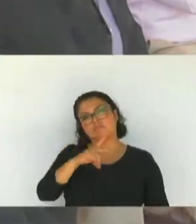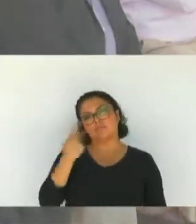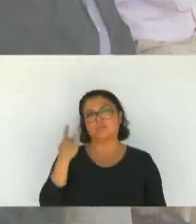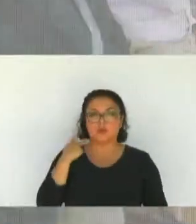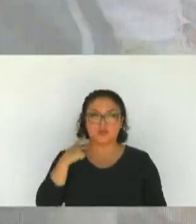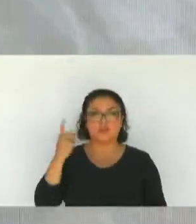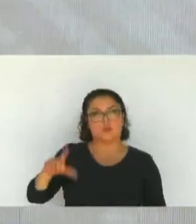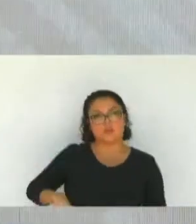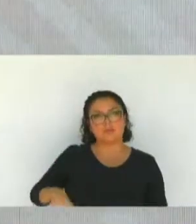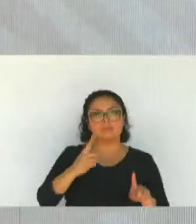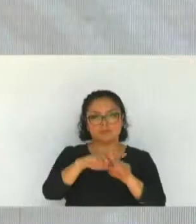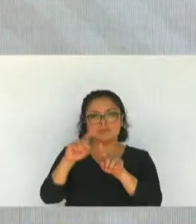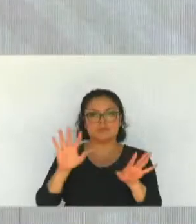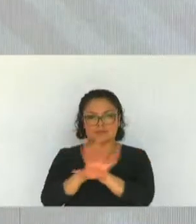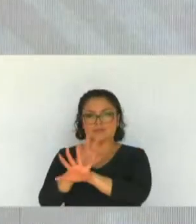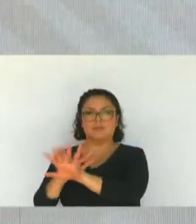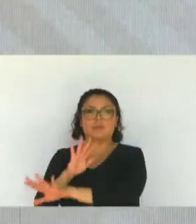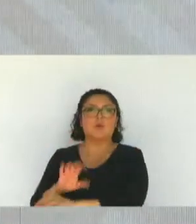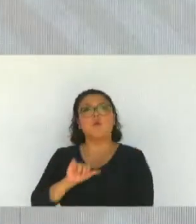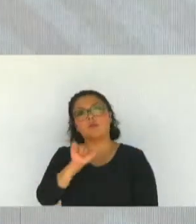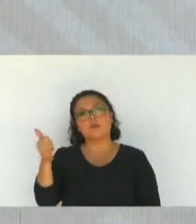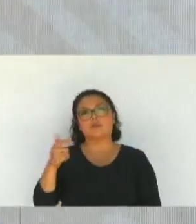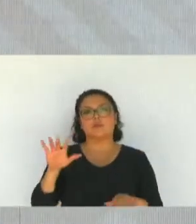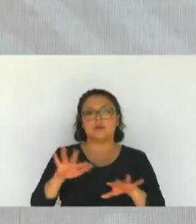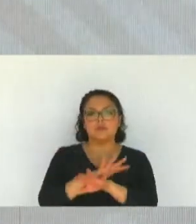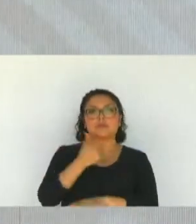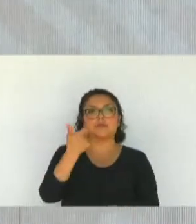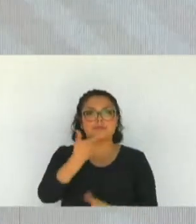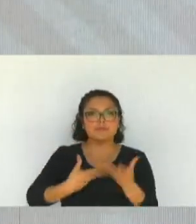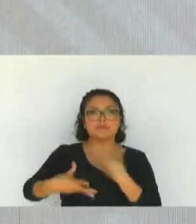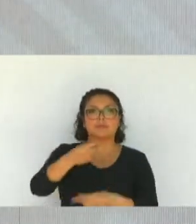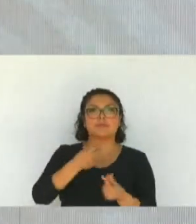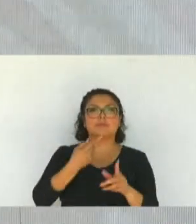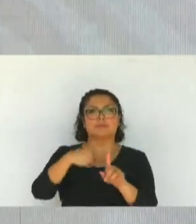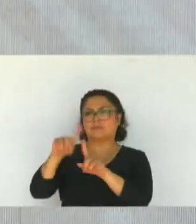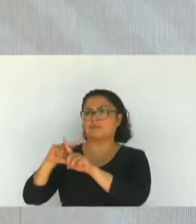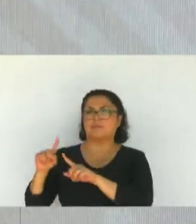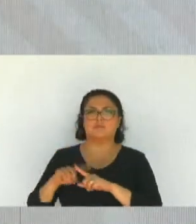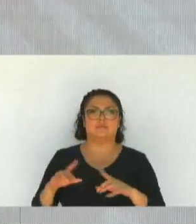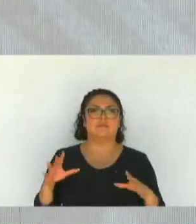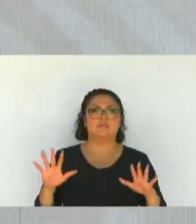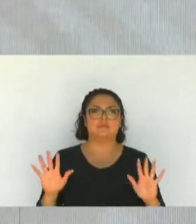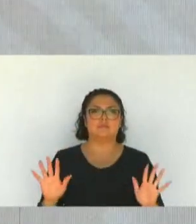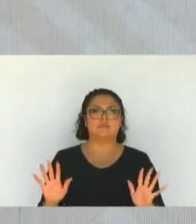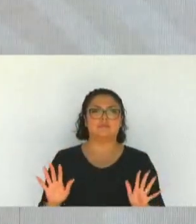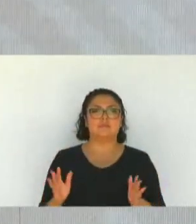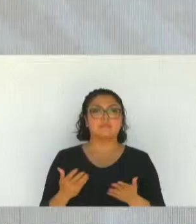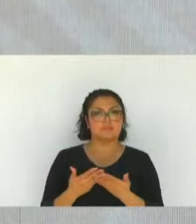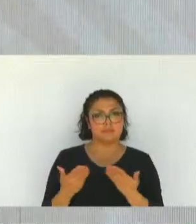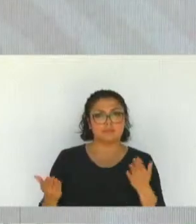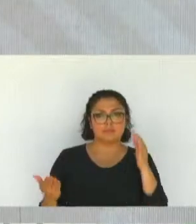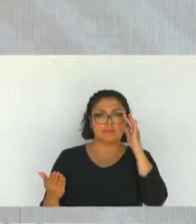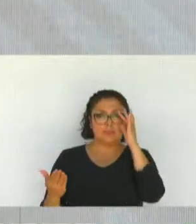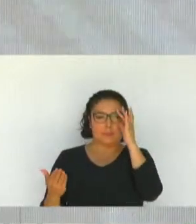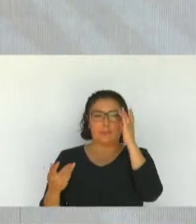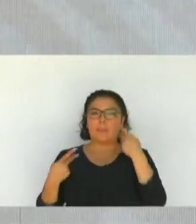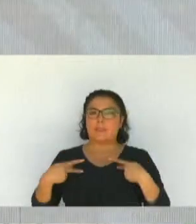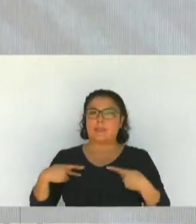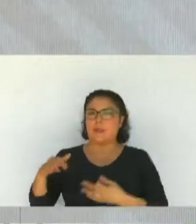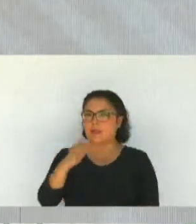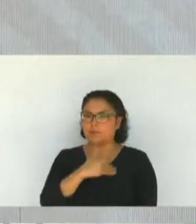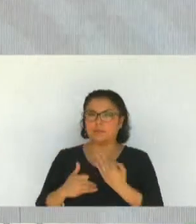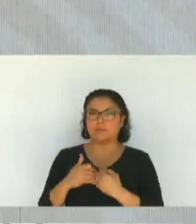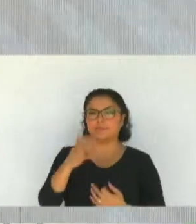embargo, mucha gente desconoce qué es lo que pasó entonces. Si bien cualquiera de